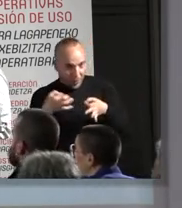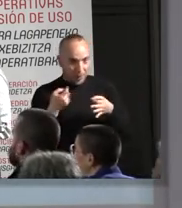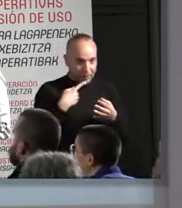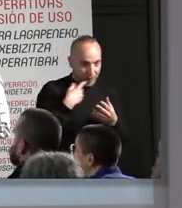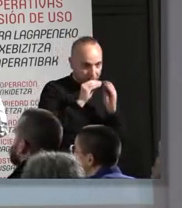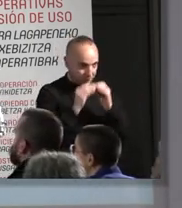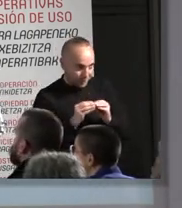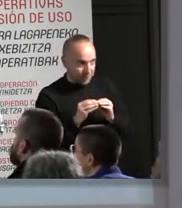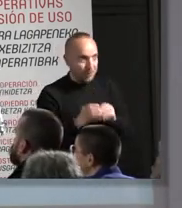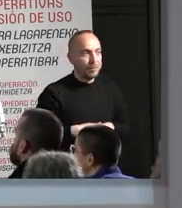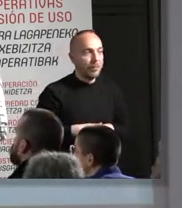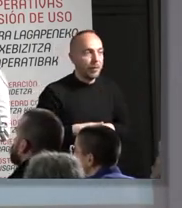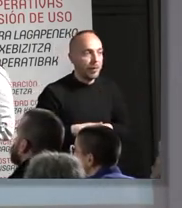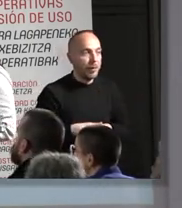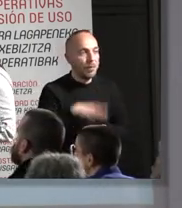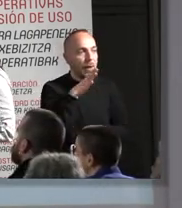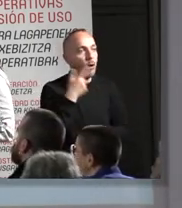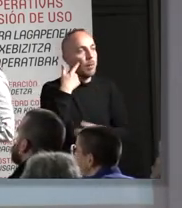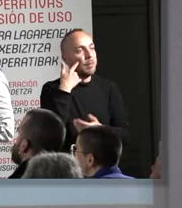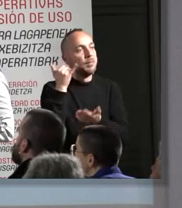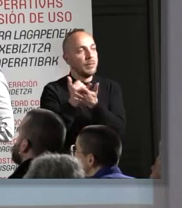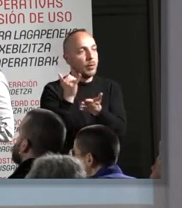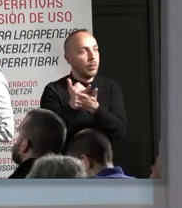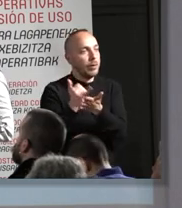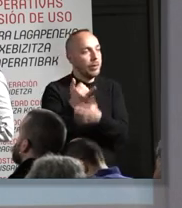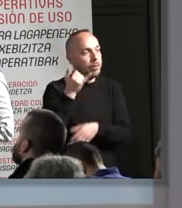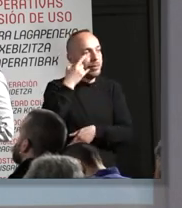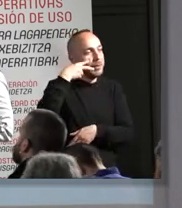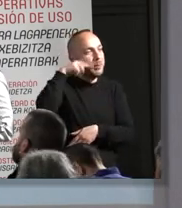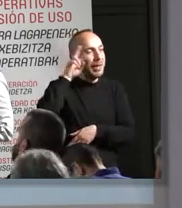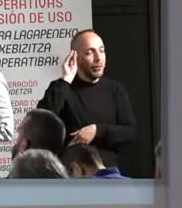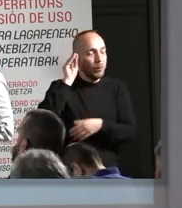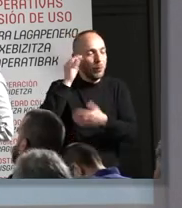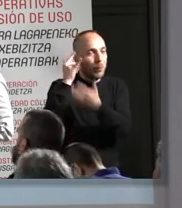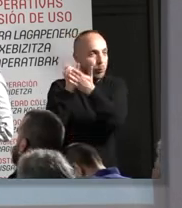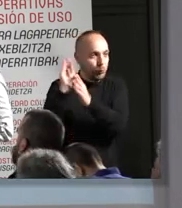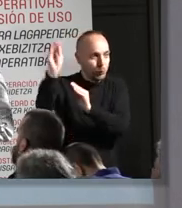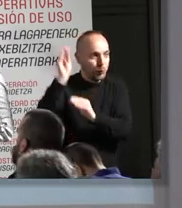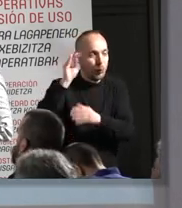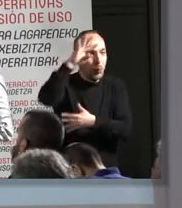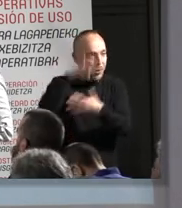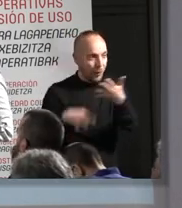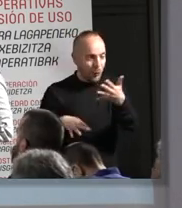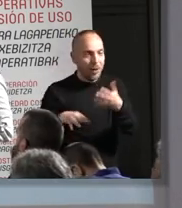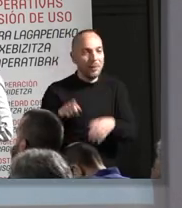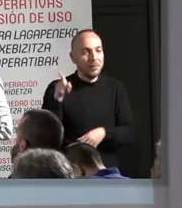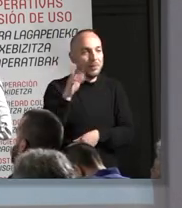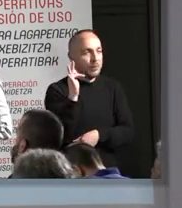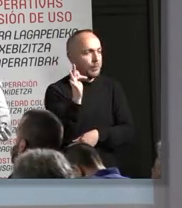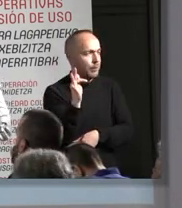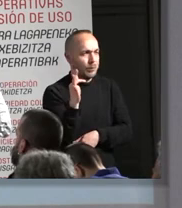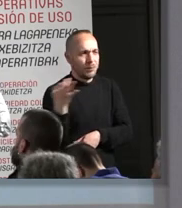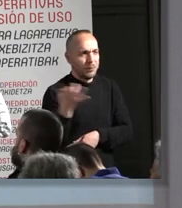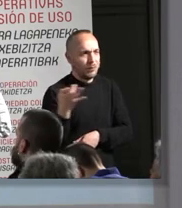voy muy rápidamente a la experiencia de Barcelona. La experiencia de Barcelona parte de algo que es muy positivo, hay que poner en valor, que es